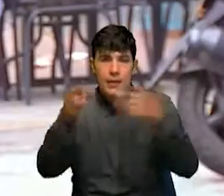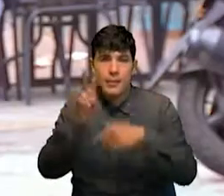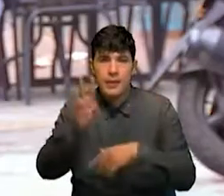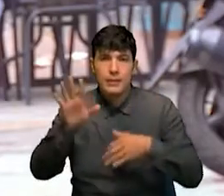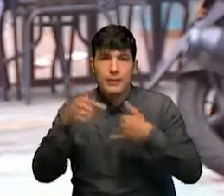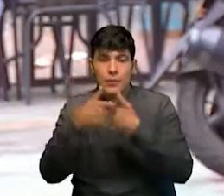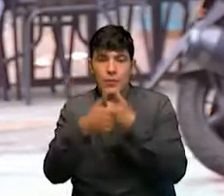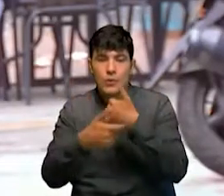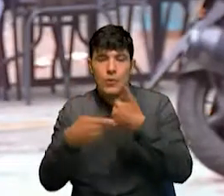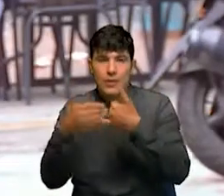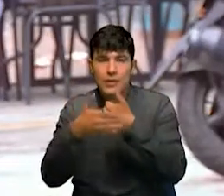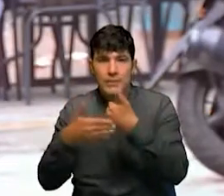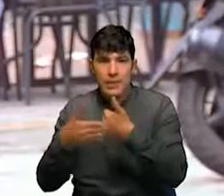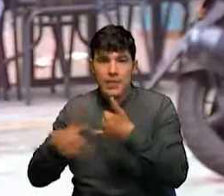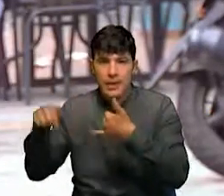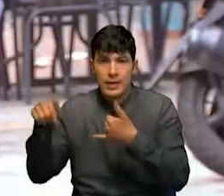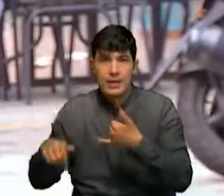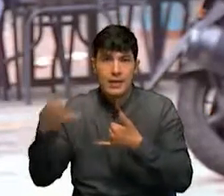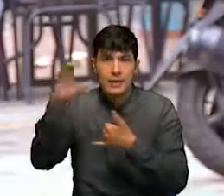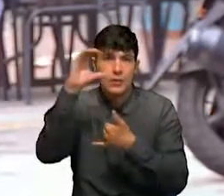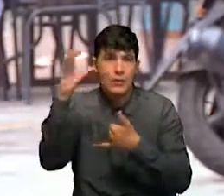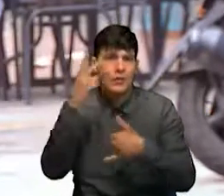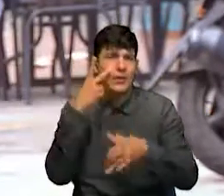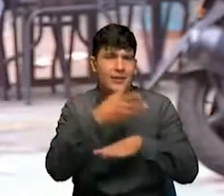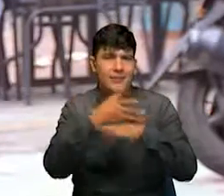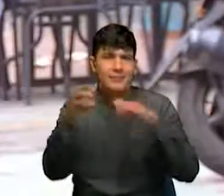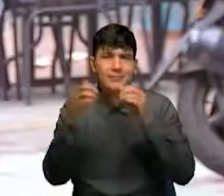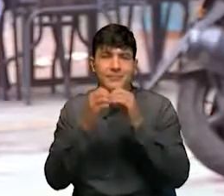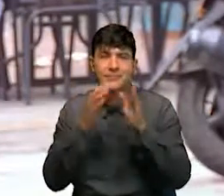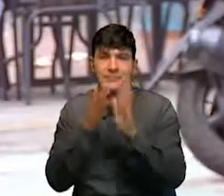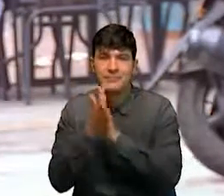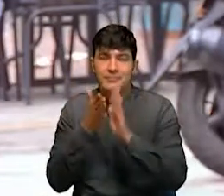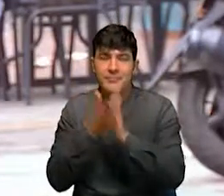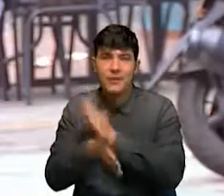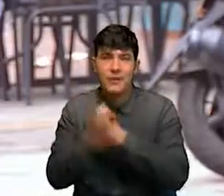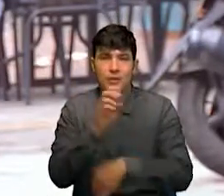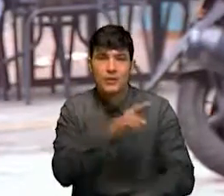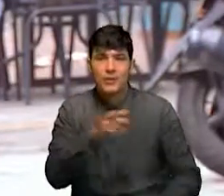país. Esta es toda la información desde Cúcuta, Norte de Santander. Danilo Coronel, Oriente Noticias. Muy buenas tardes.